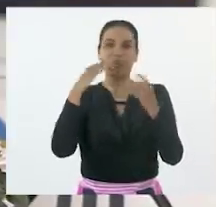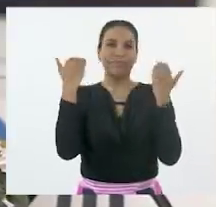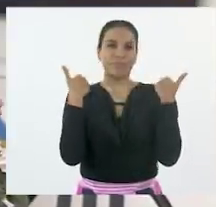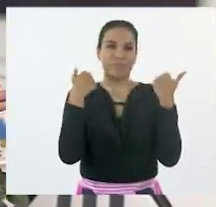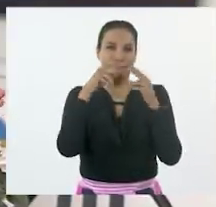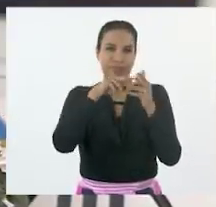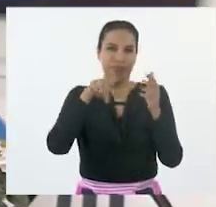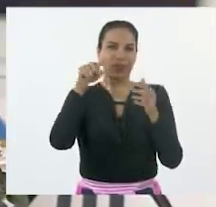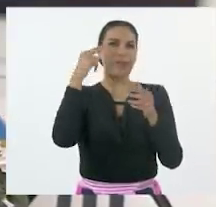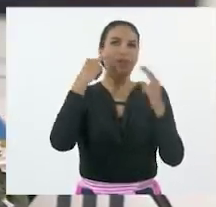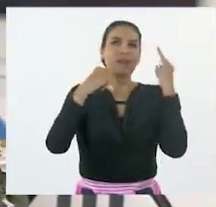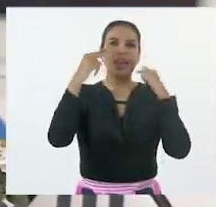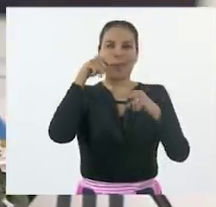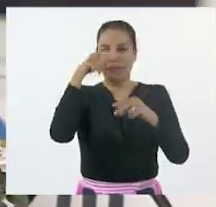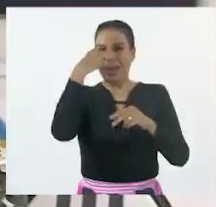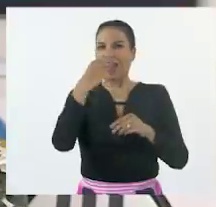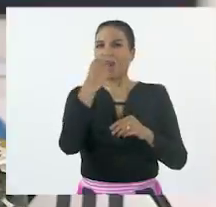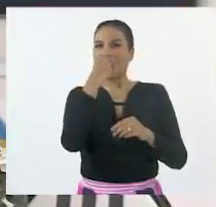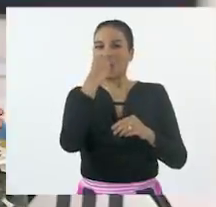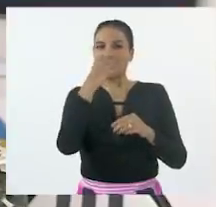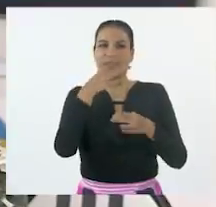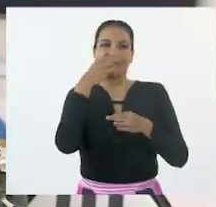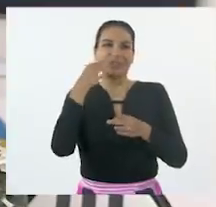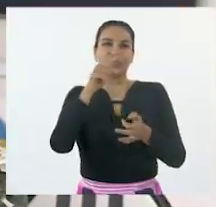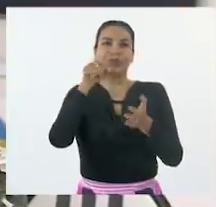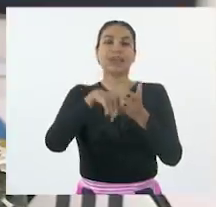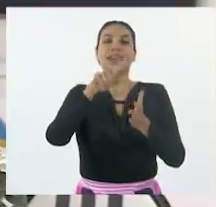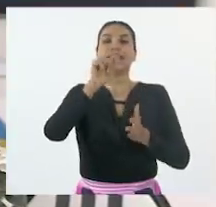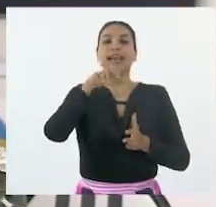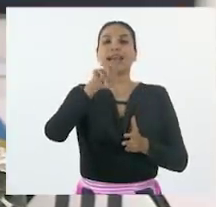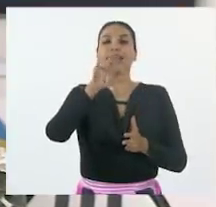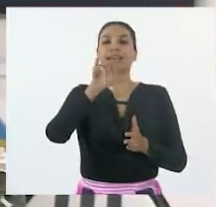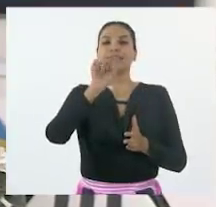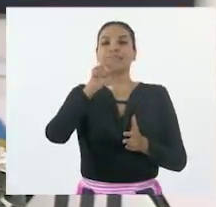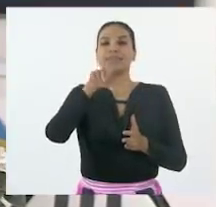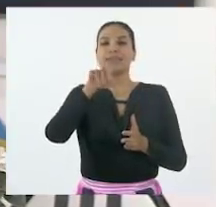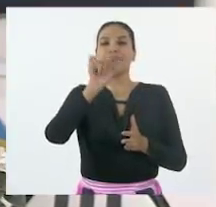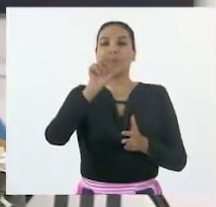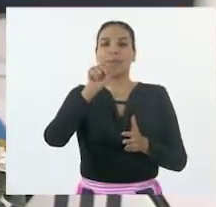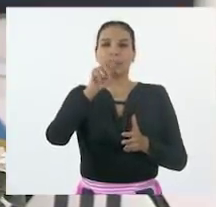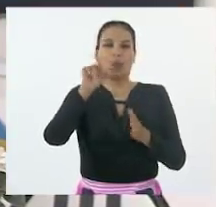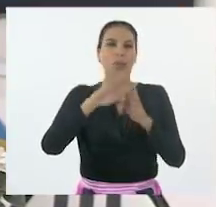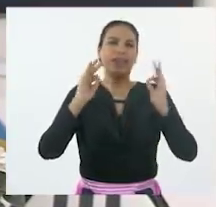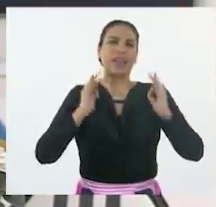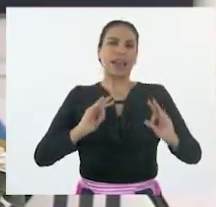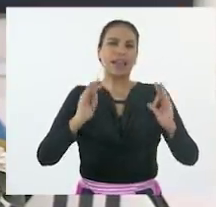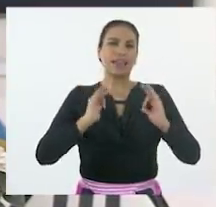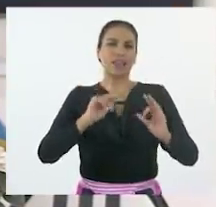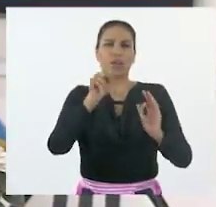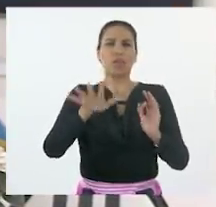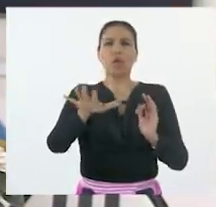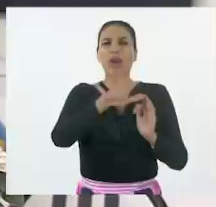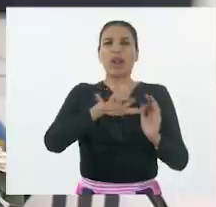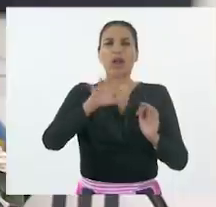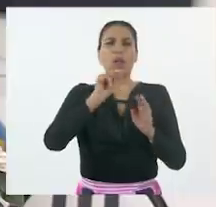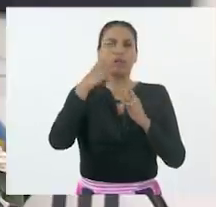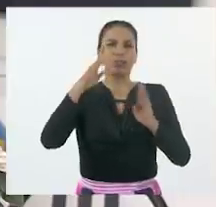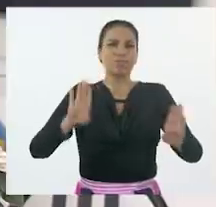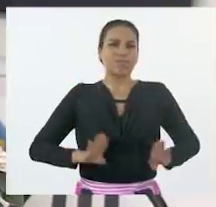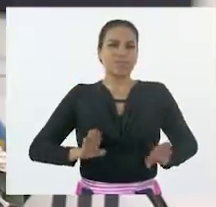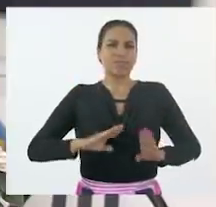iniciar este deleite gastronómico es Tequisquiapan, un tranquilo pueblo mágico de estilo virreinal con angostas